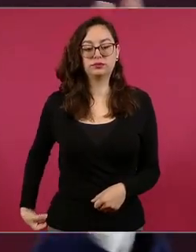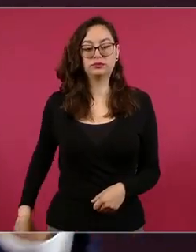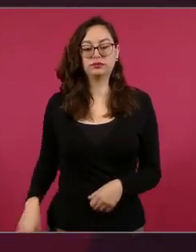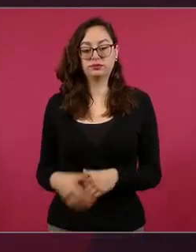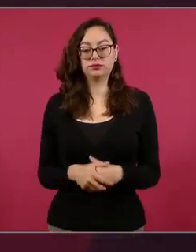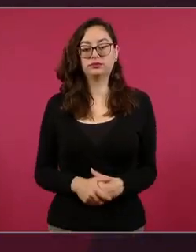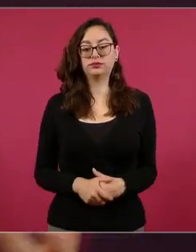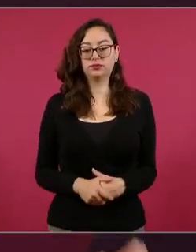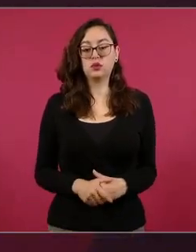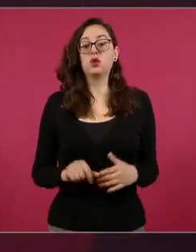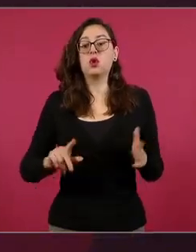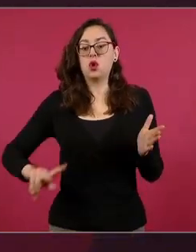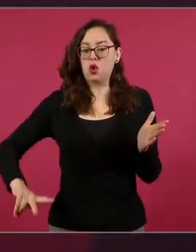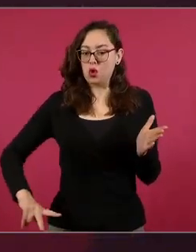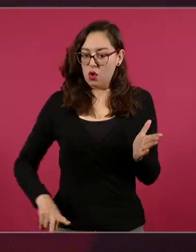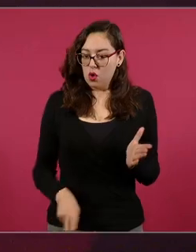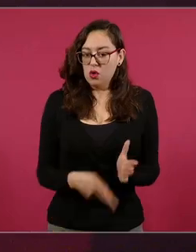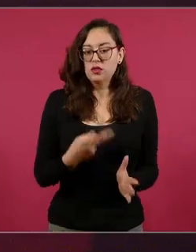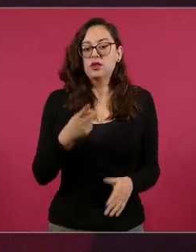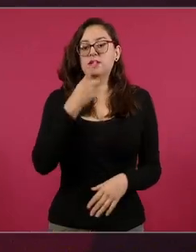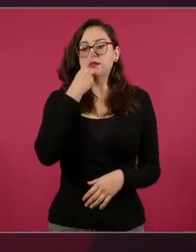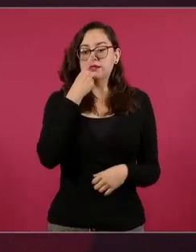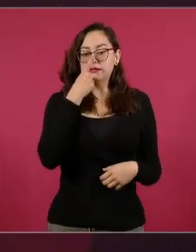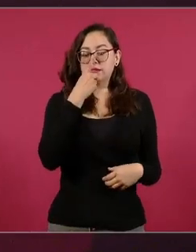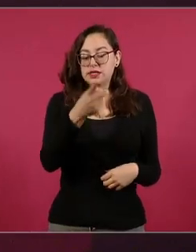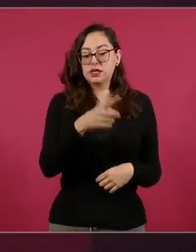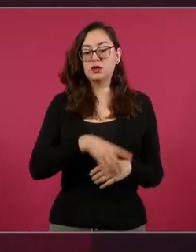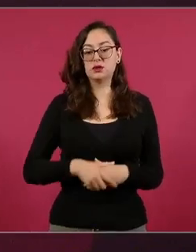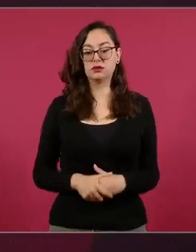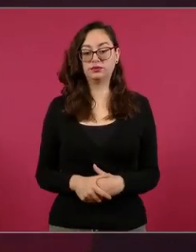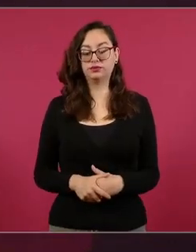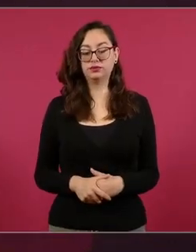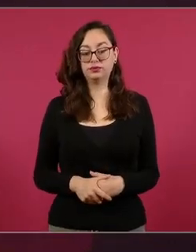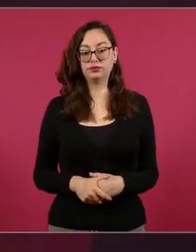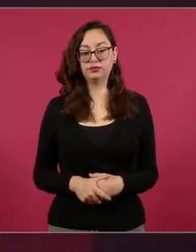repito la frase de los yaquis,